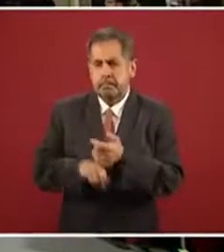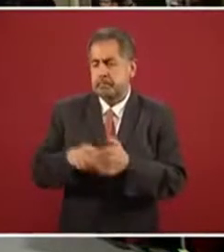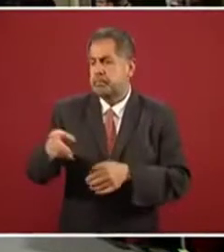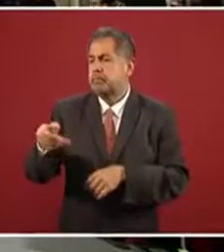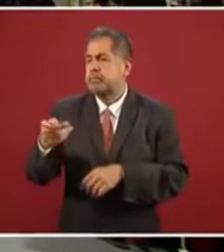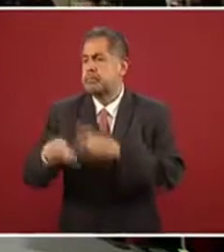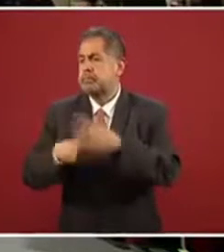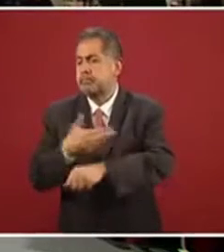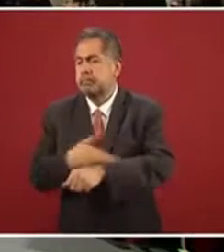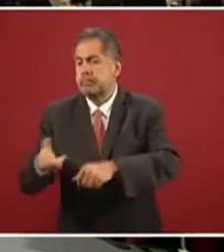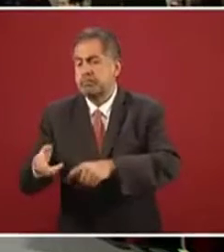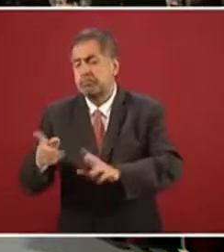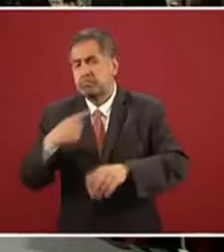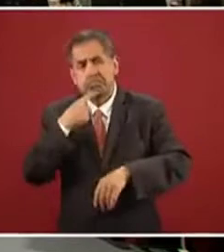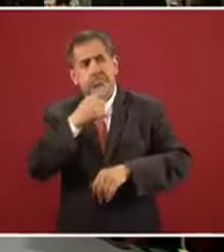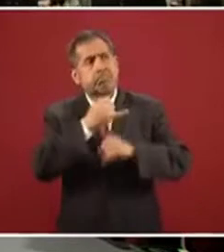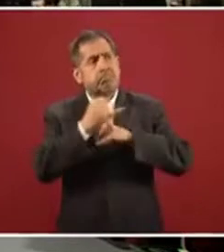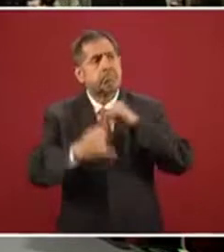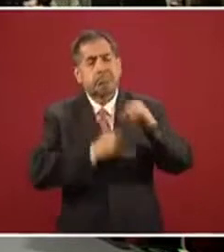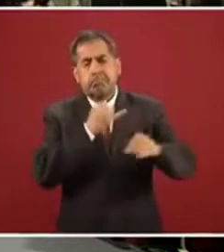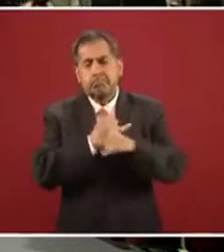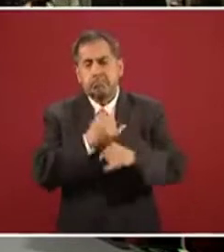Internacional.